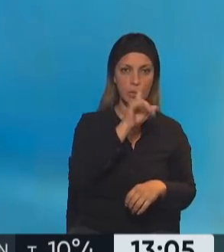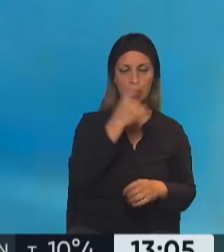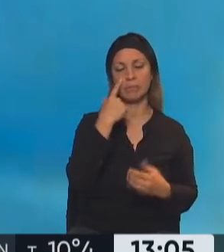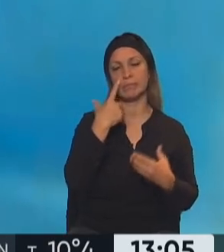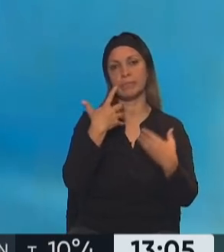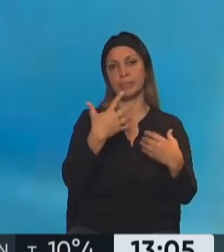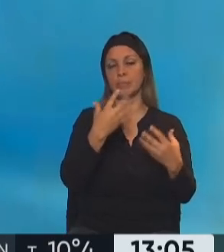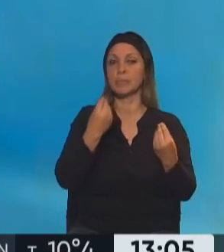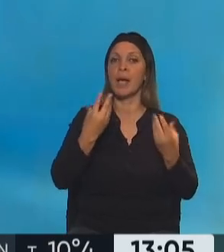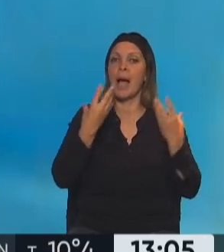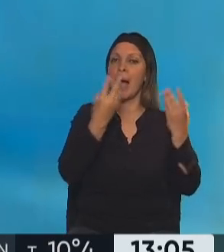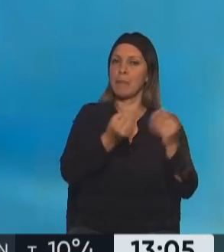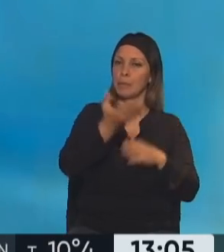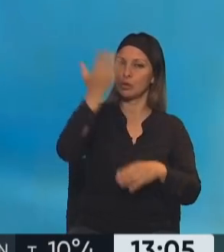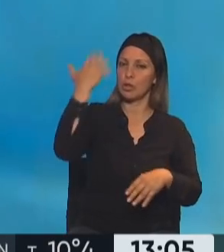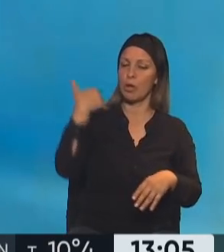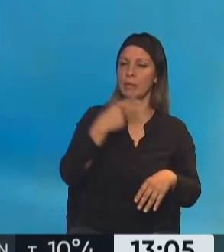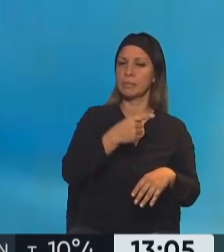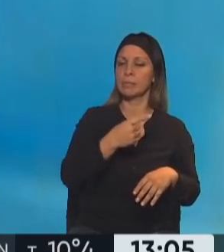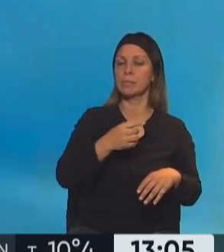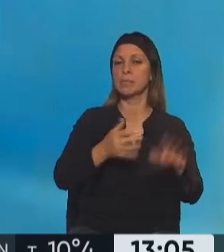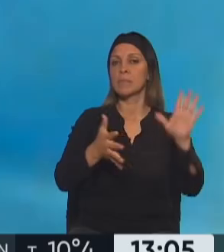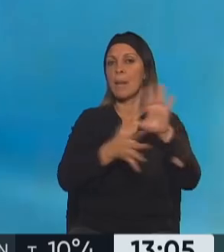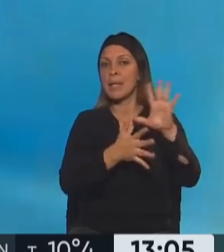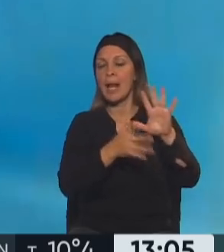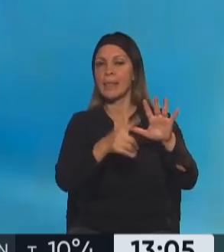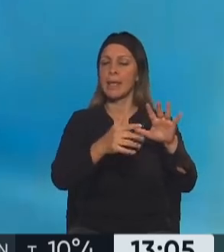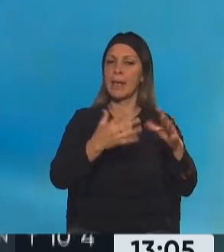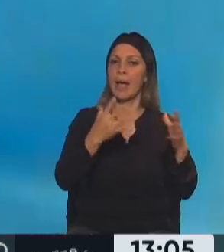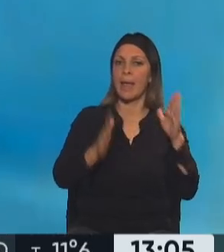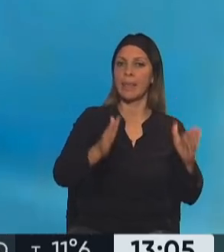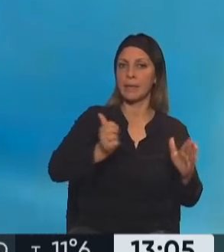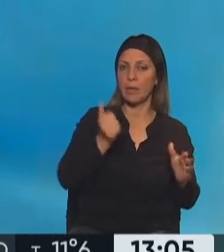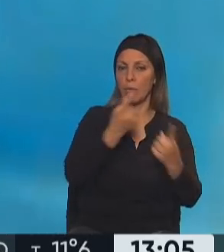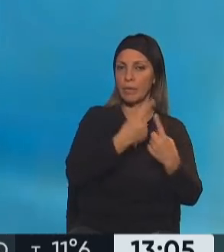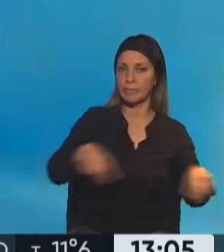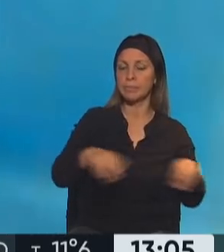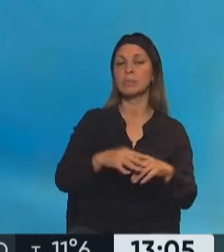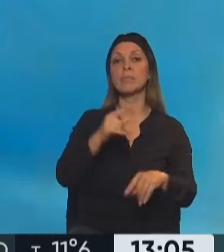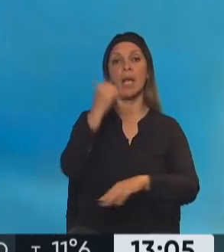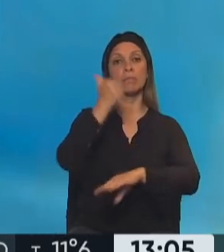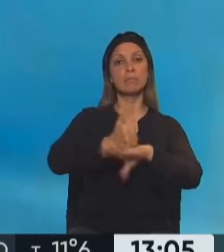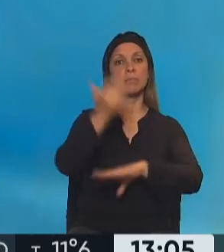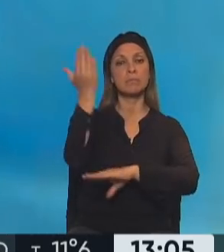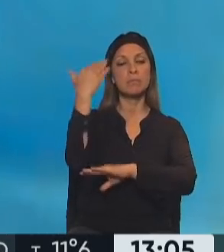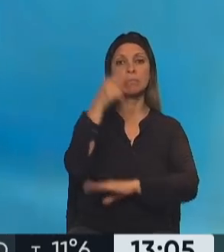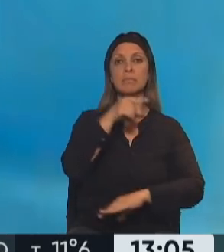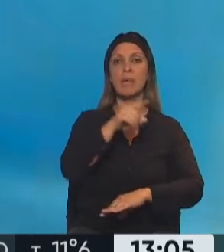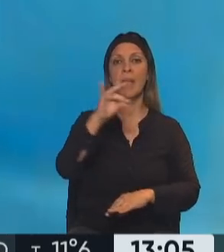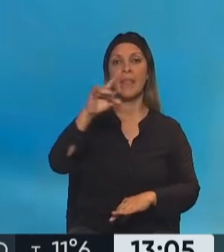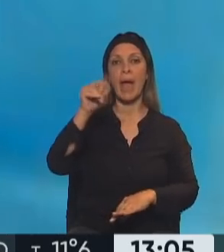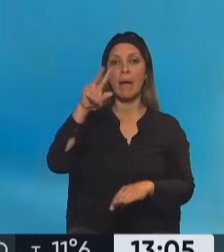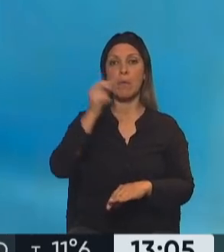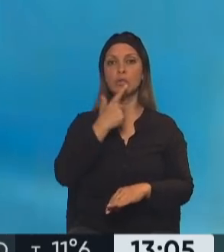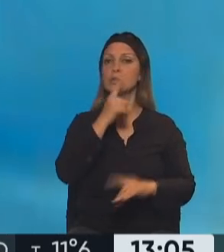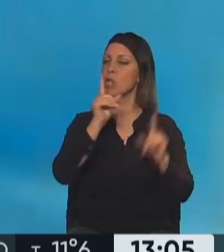por apoyar y generar golpes de Estado en América Latina, estuvo hablando en la conferencia económica de Davos y sugirió también